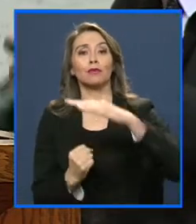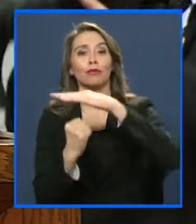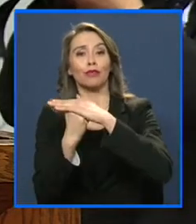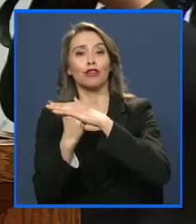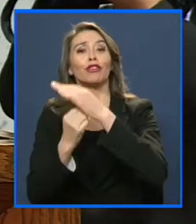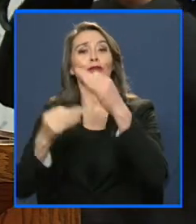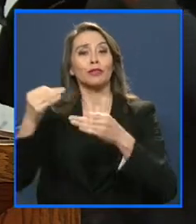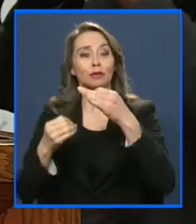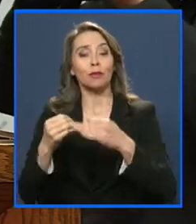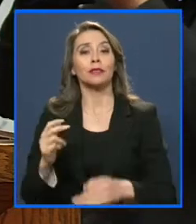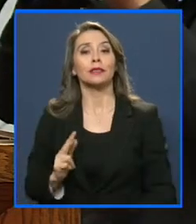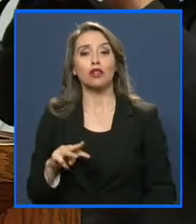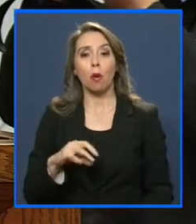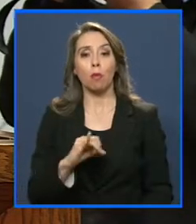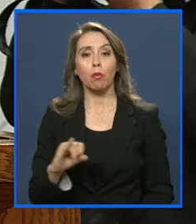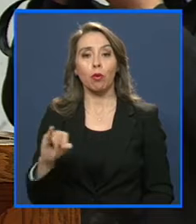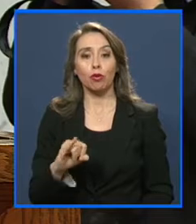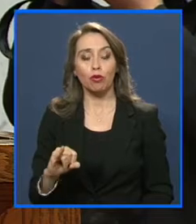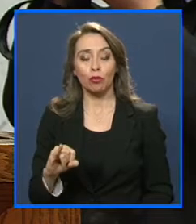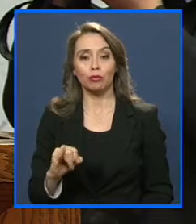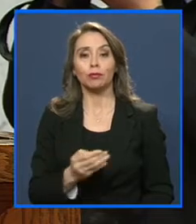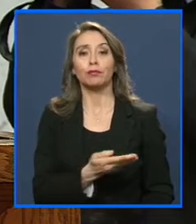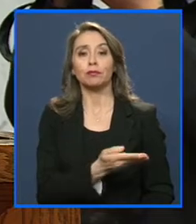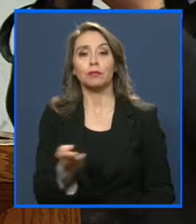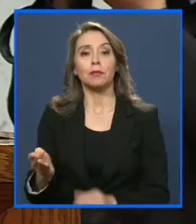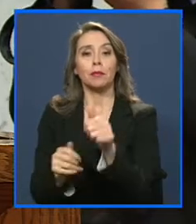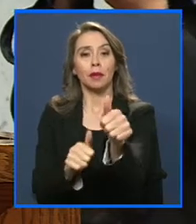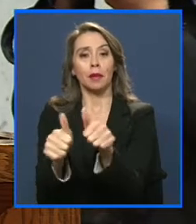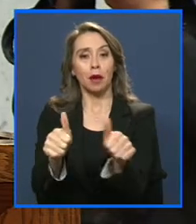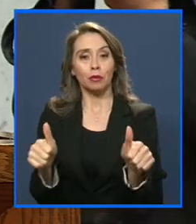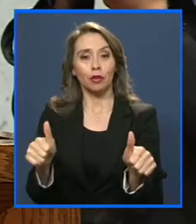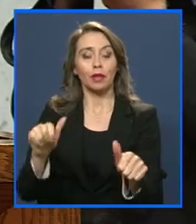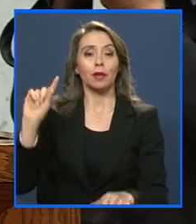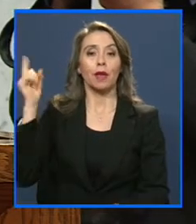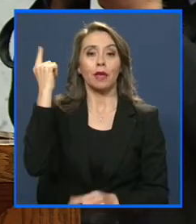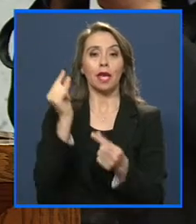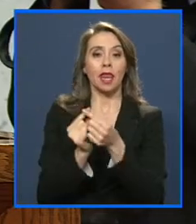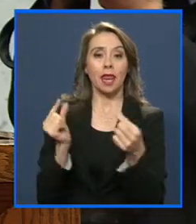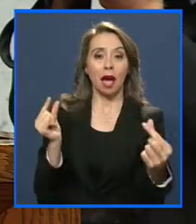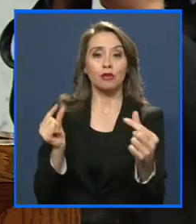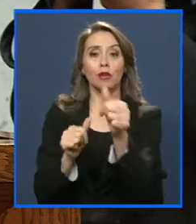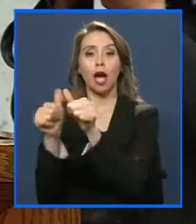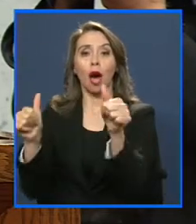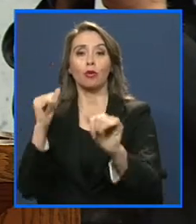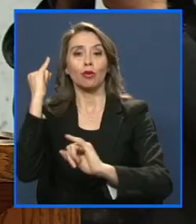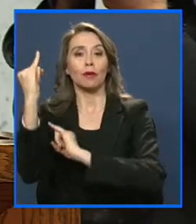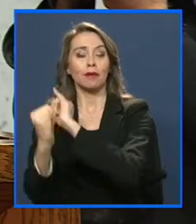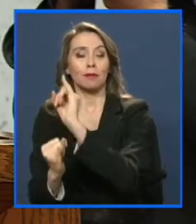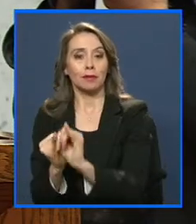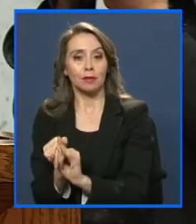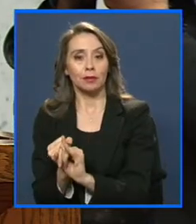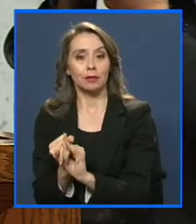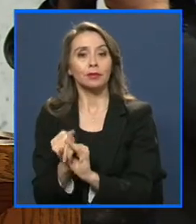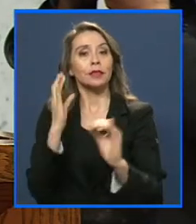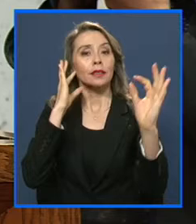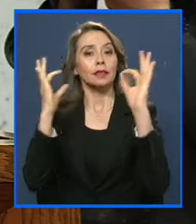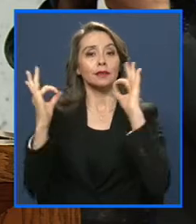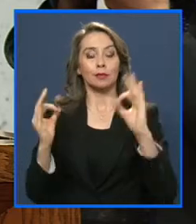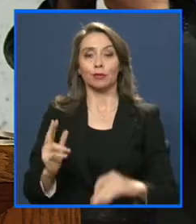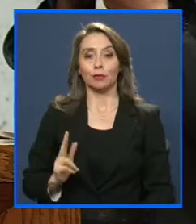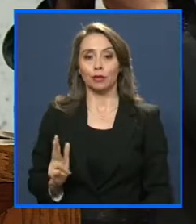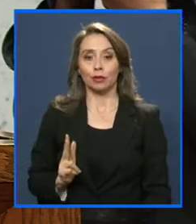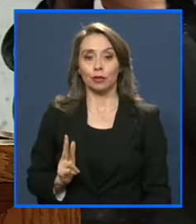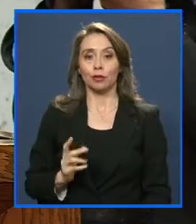muñoz gajardo distinguidas autoridades nacionales e internacionales señoras y señores